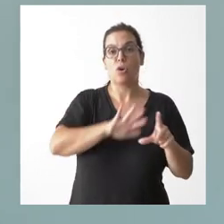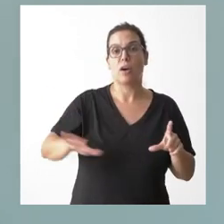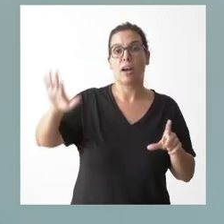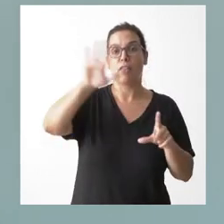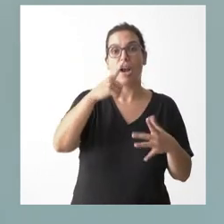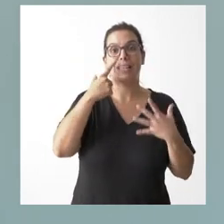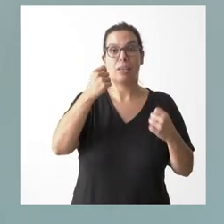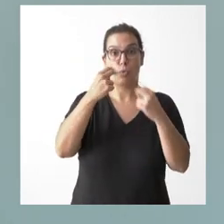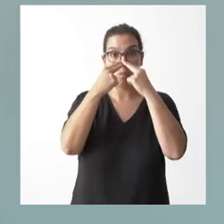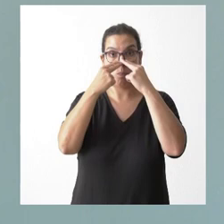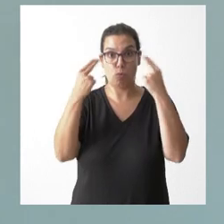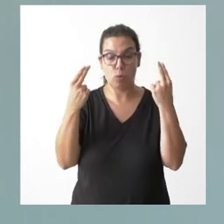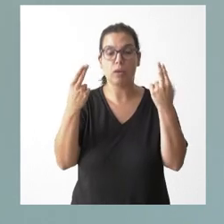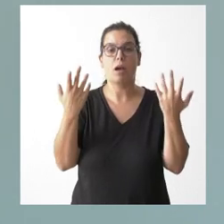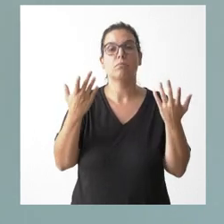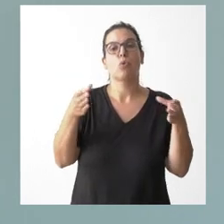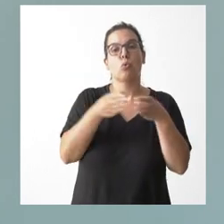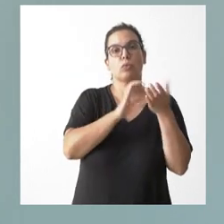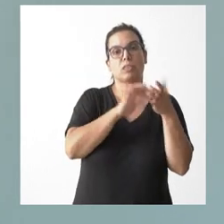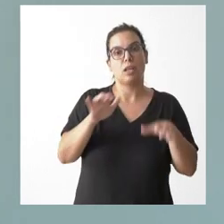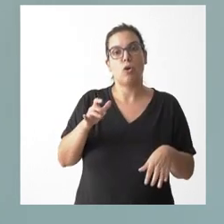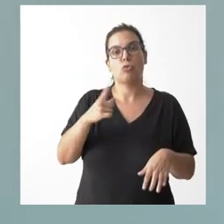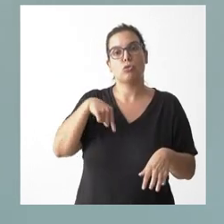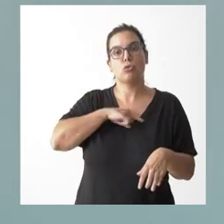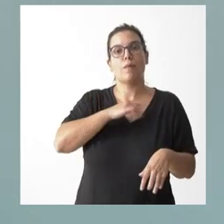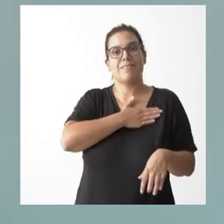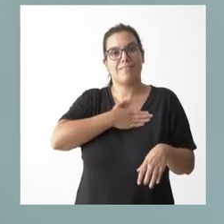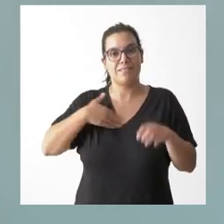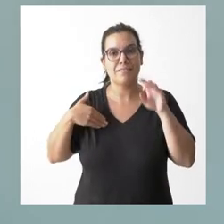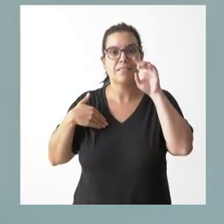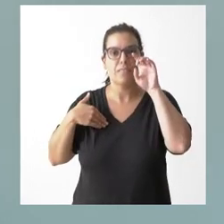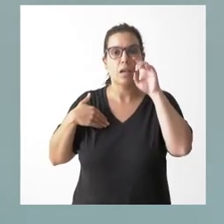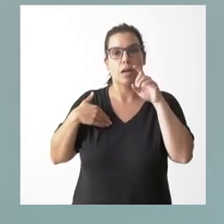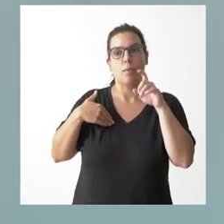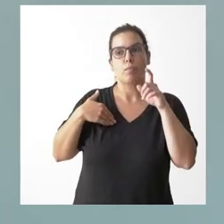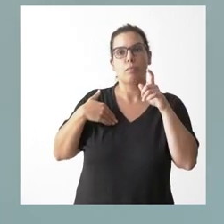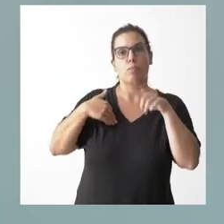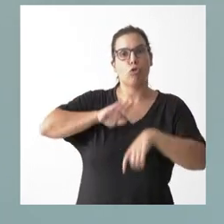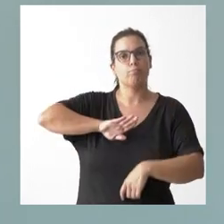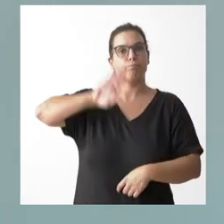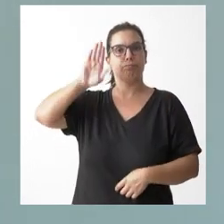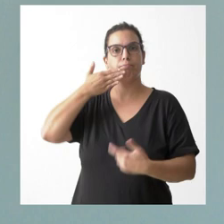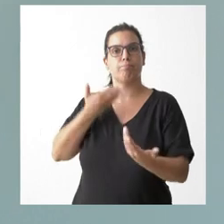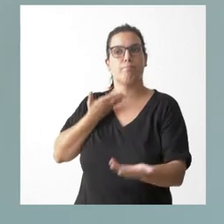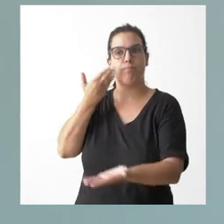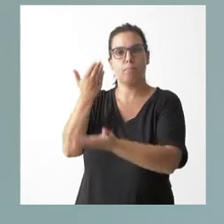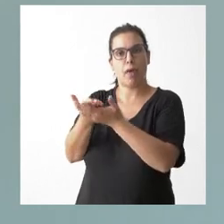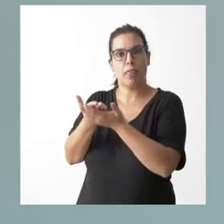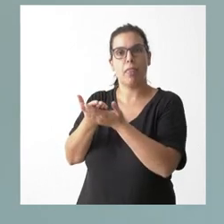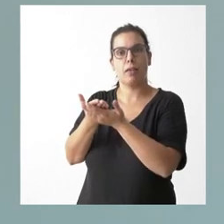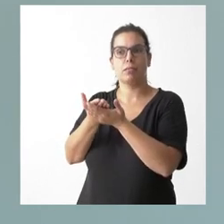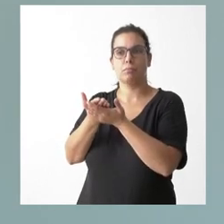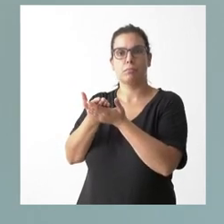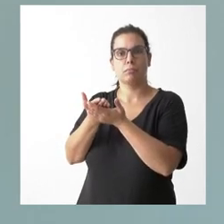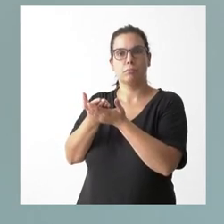Salud Pública. La Junta de Castilla y León tiene la idea de concurrir a la misma, de presentar toda la información